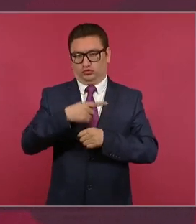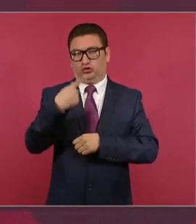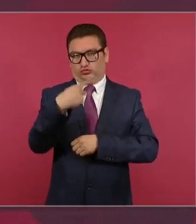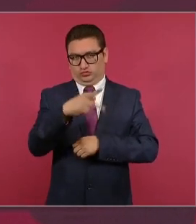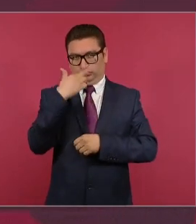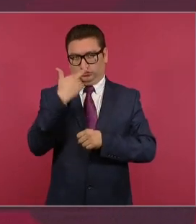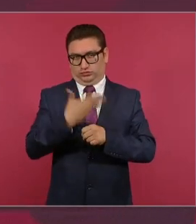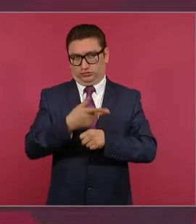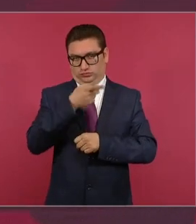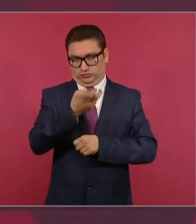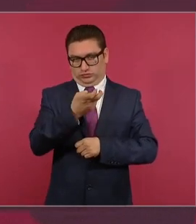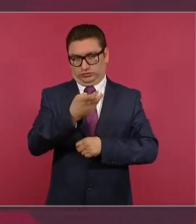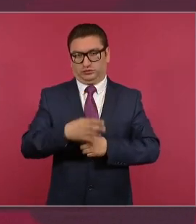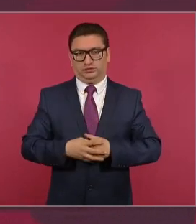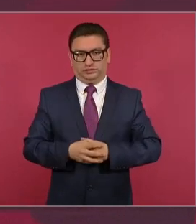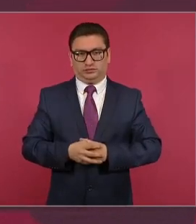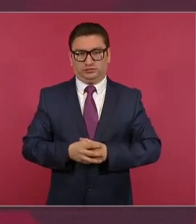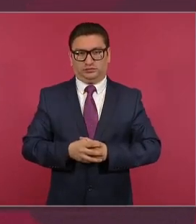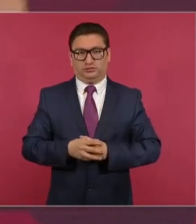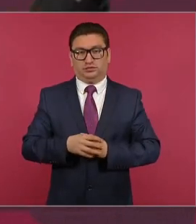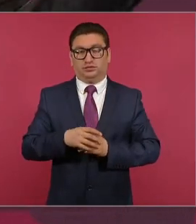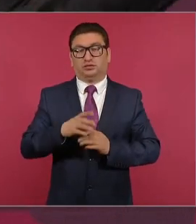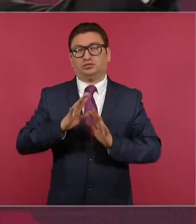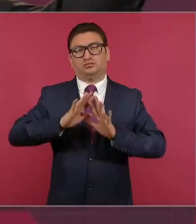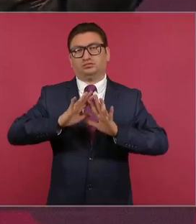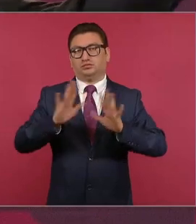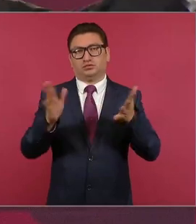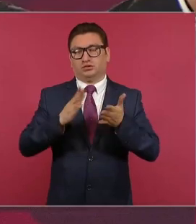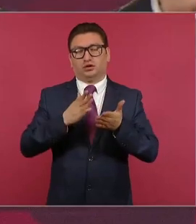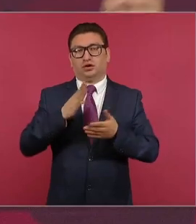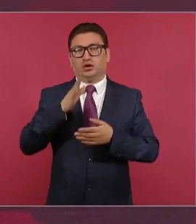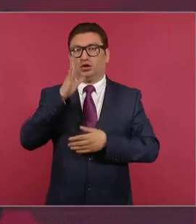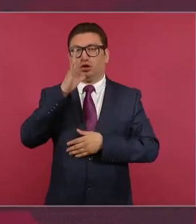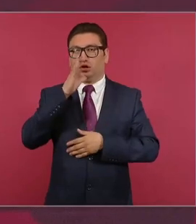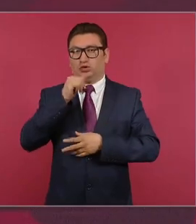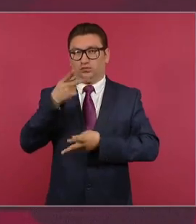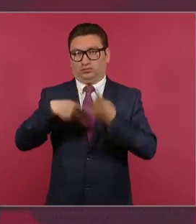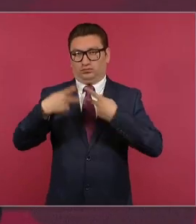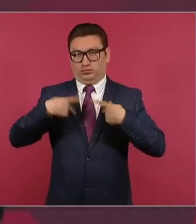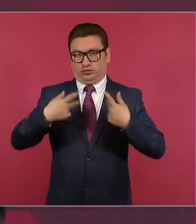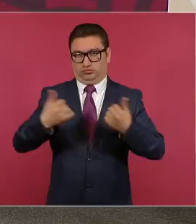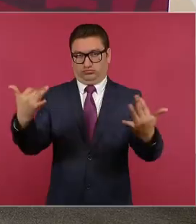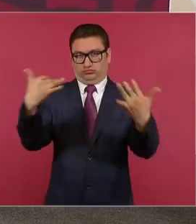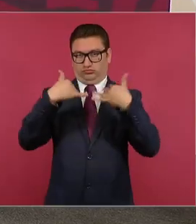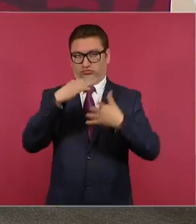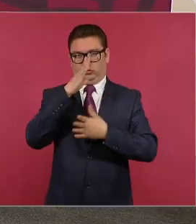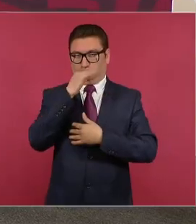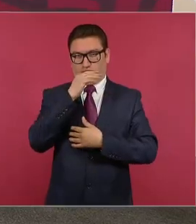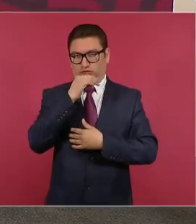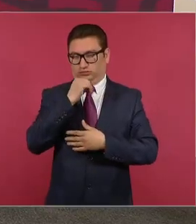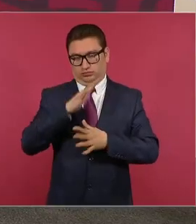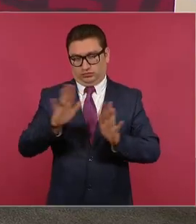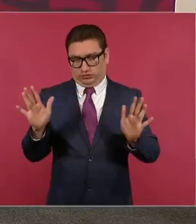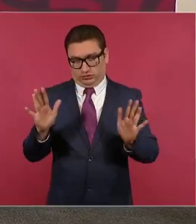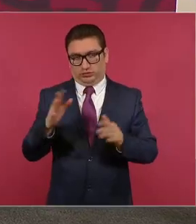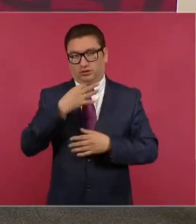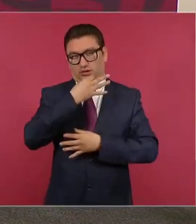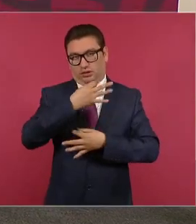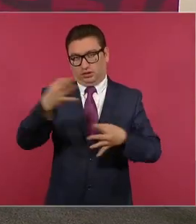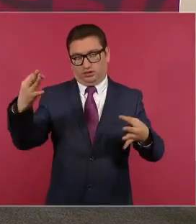la seguridad. Entonces, ya no dejan que se acerque la gente. Esto quiero